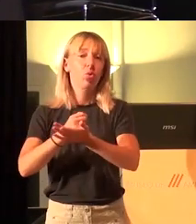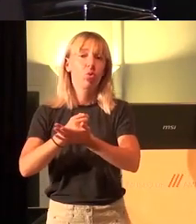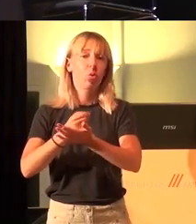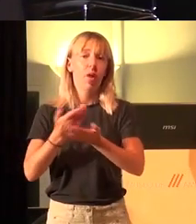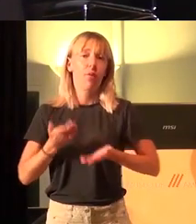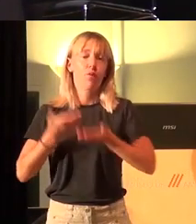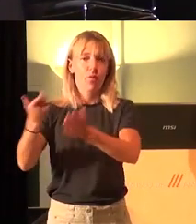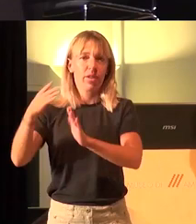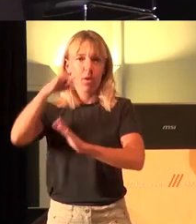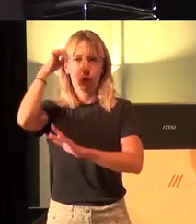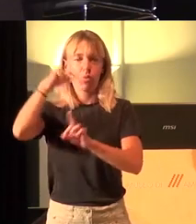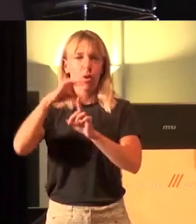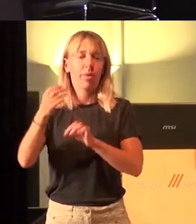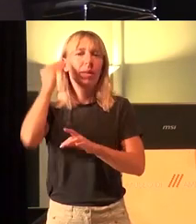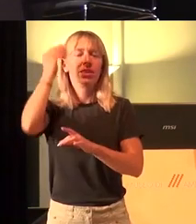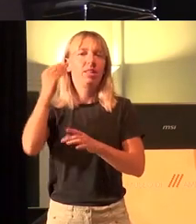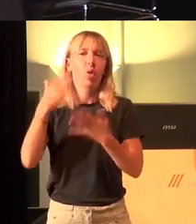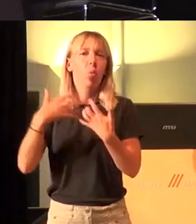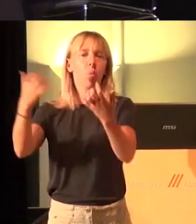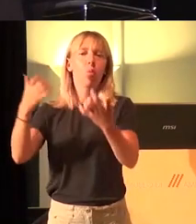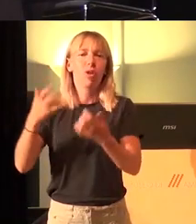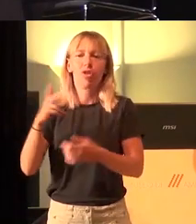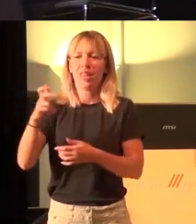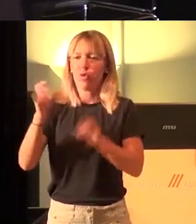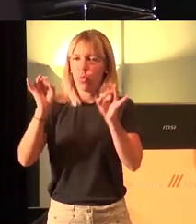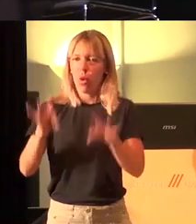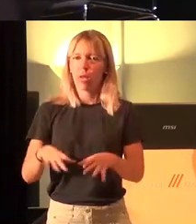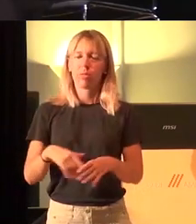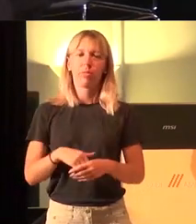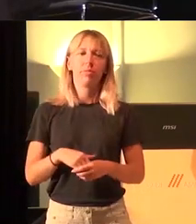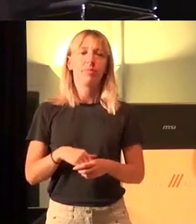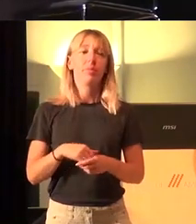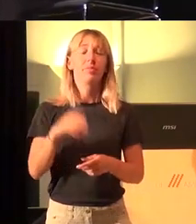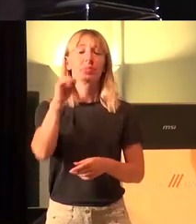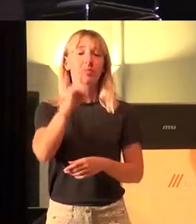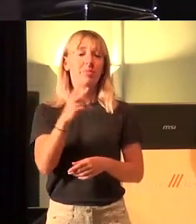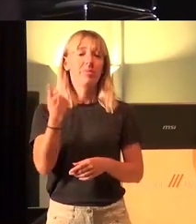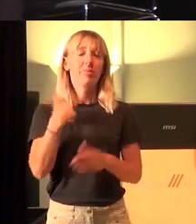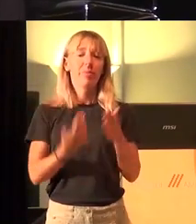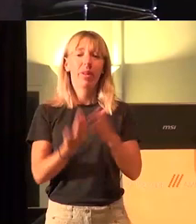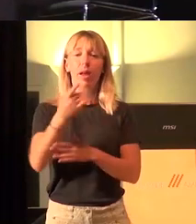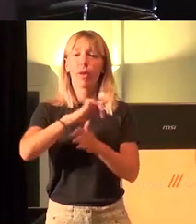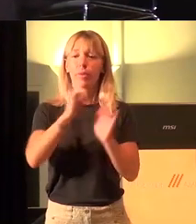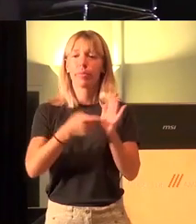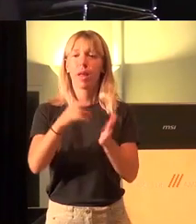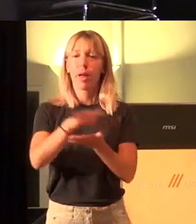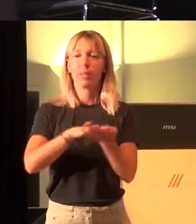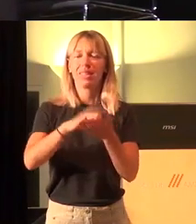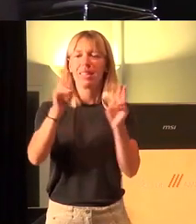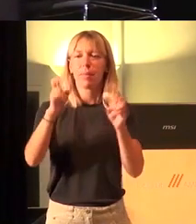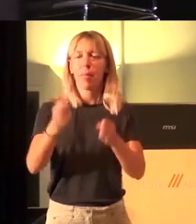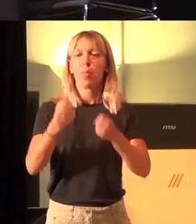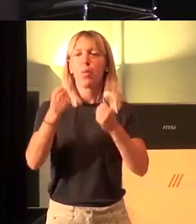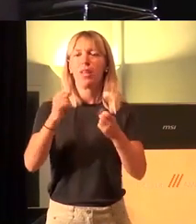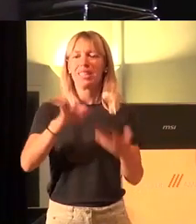a toda la oferta cultural y considerarlos como públicos de pleno derecho? Pues mira, llevamos toda la mañana hablando del poder transformador de